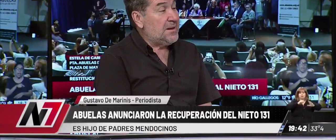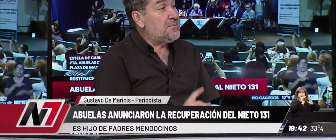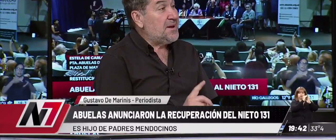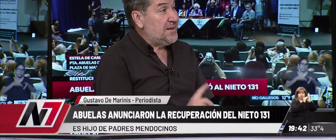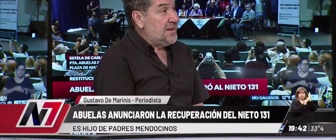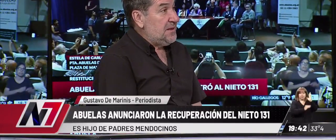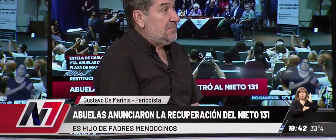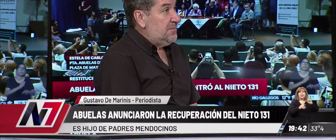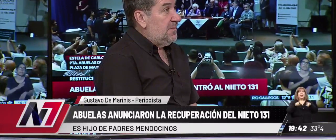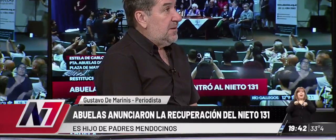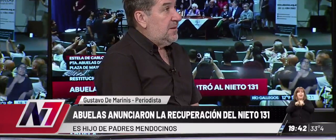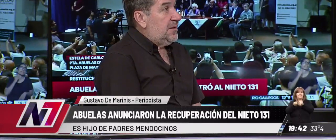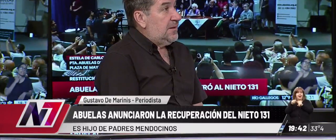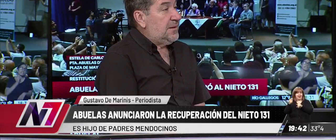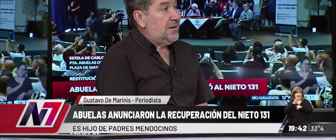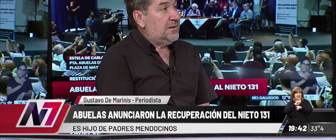la hermana de Nadine